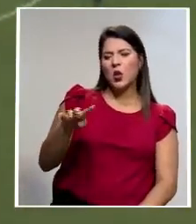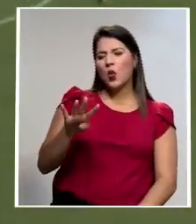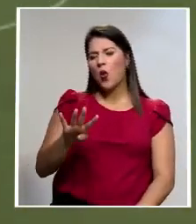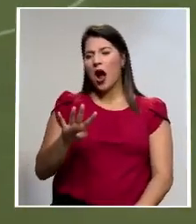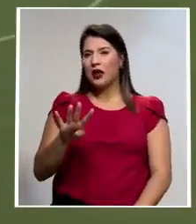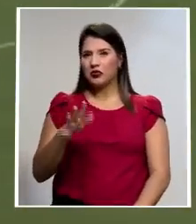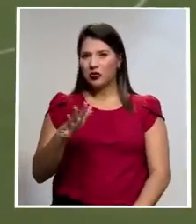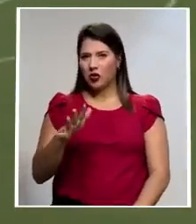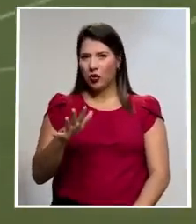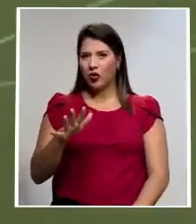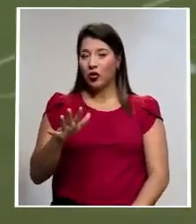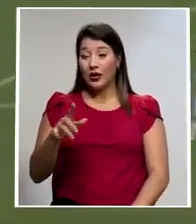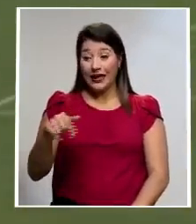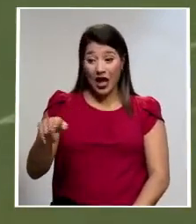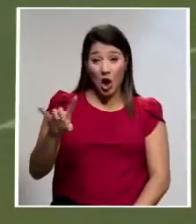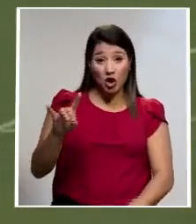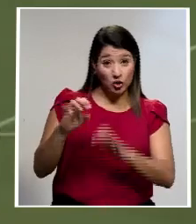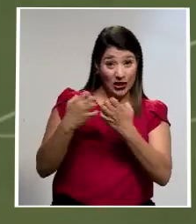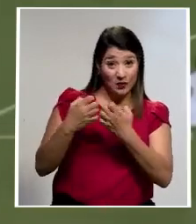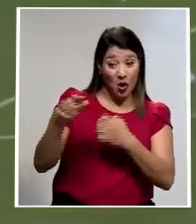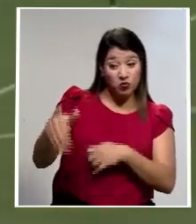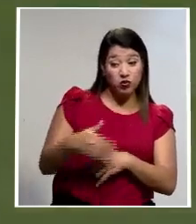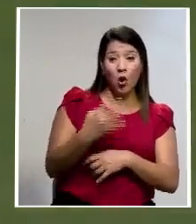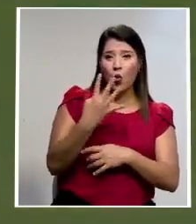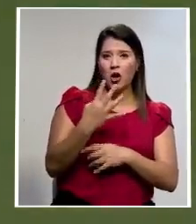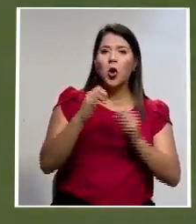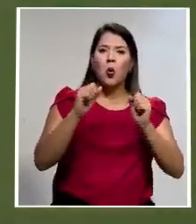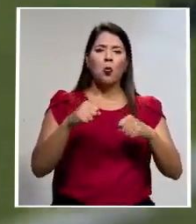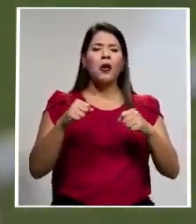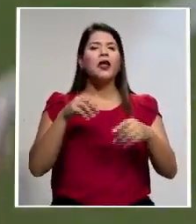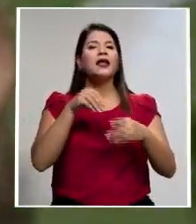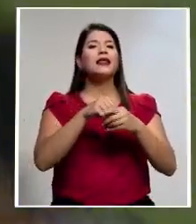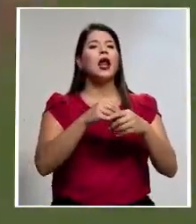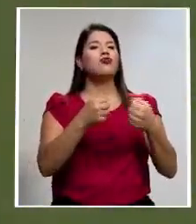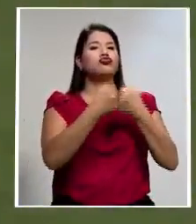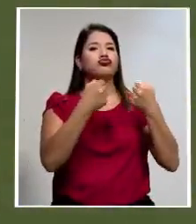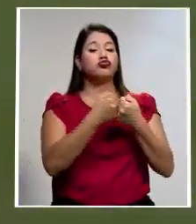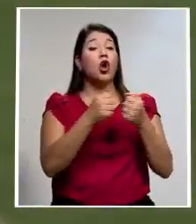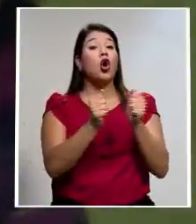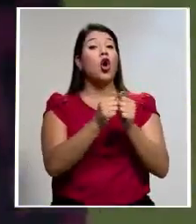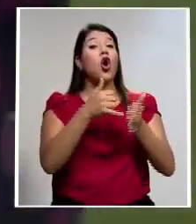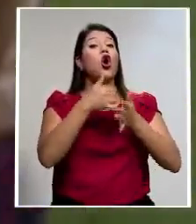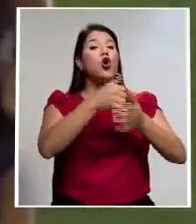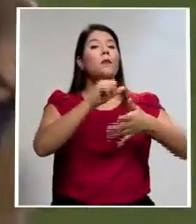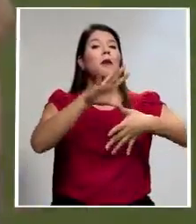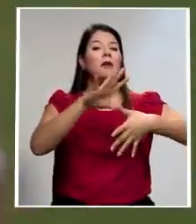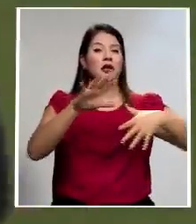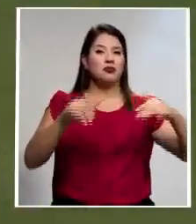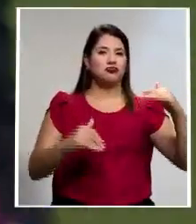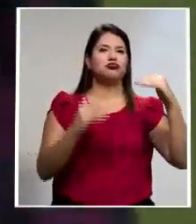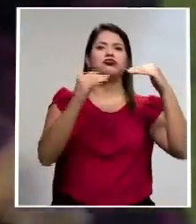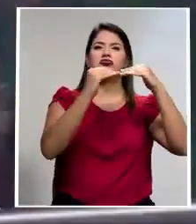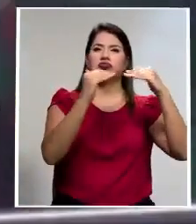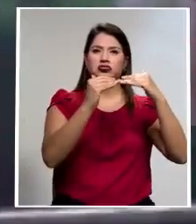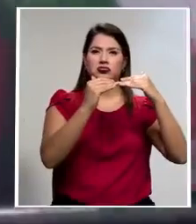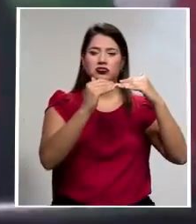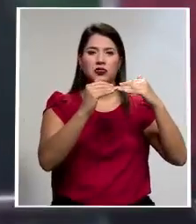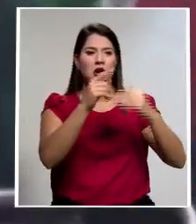por lo menos esas 8 selecciones que pueden competir de tú a tú con unas 6 de